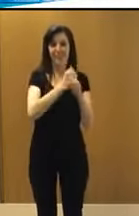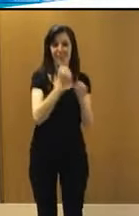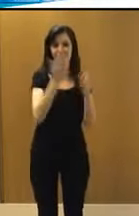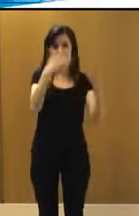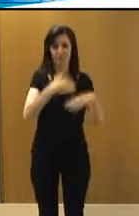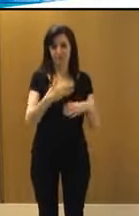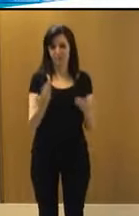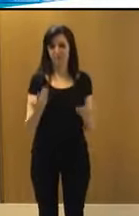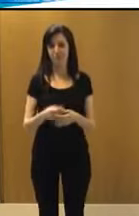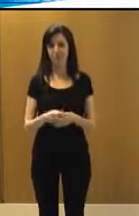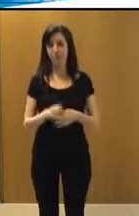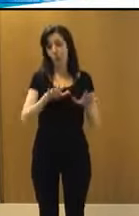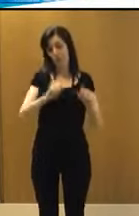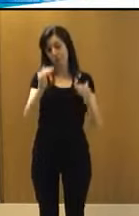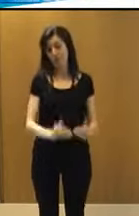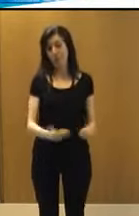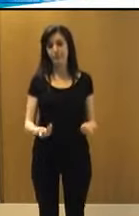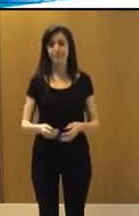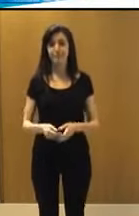eje articulador del trabajo.